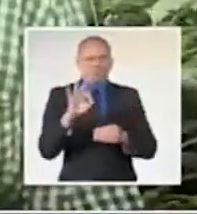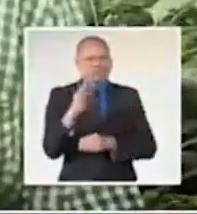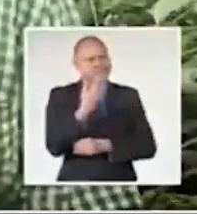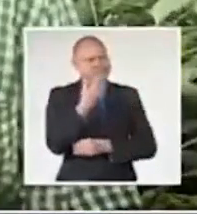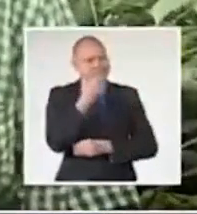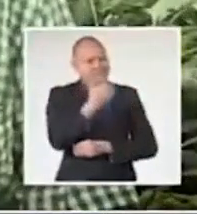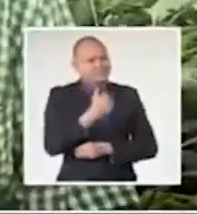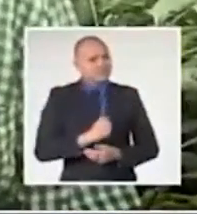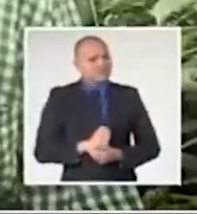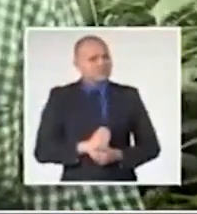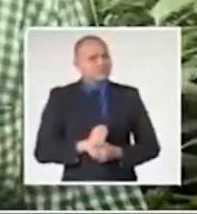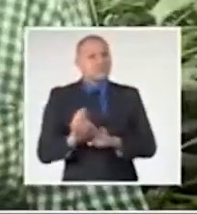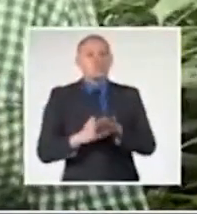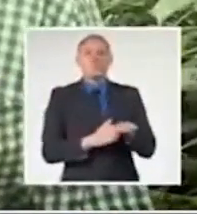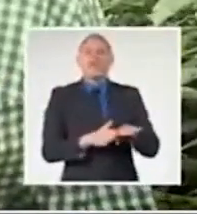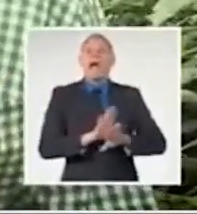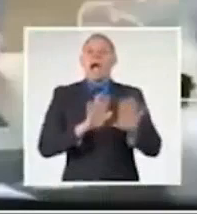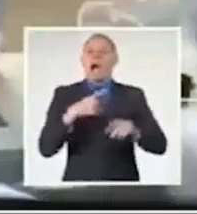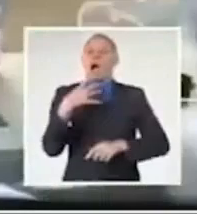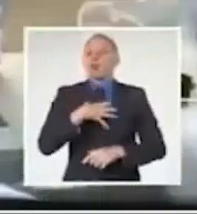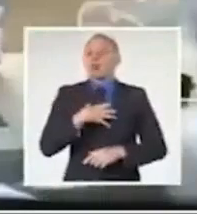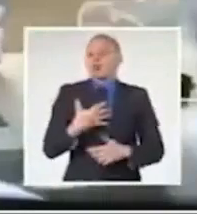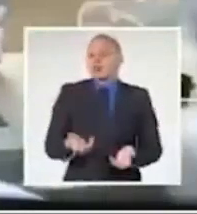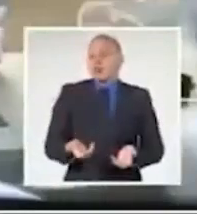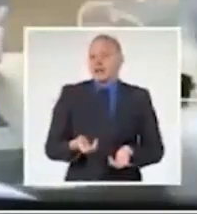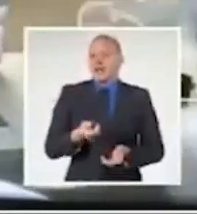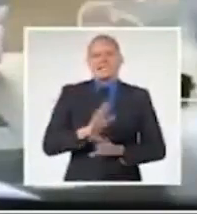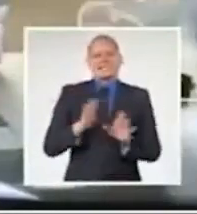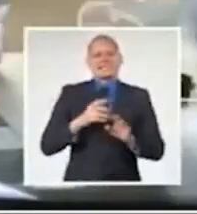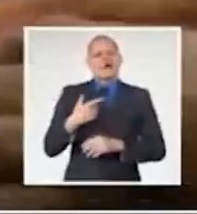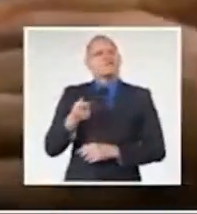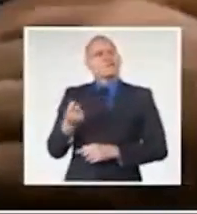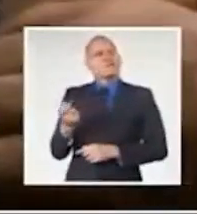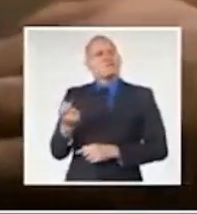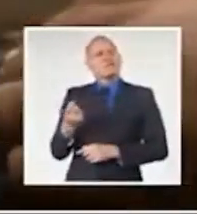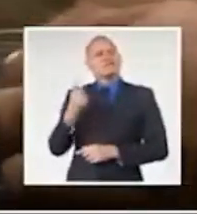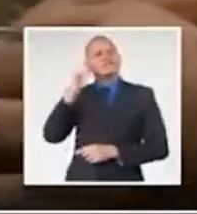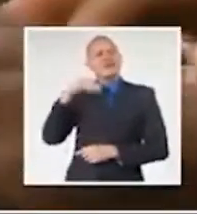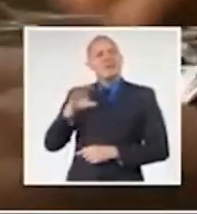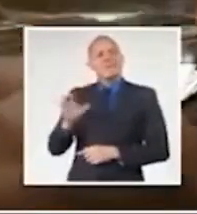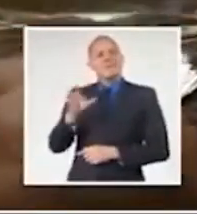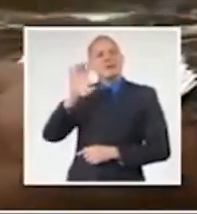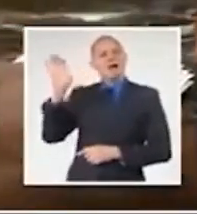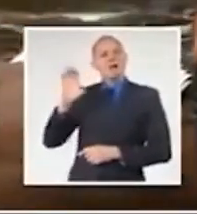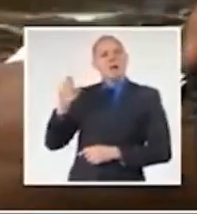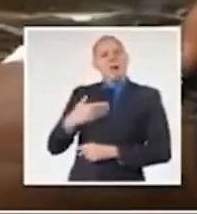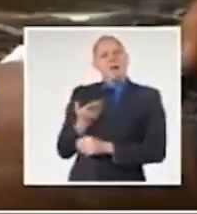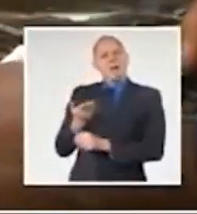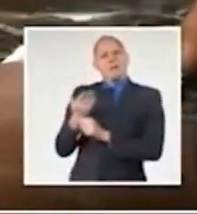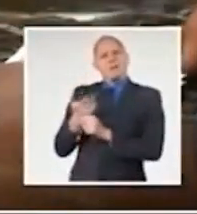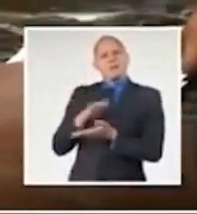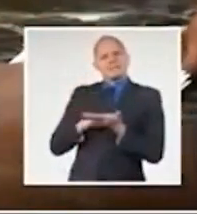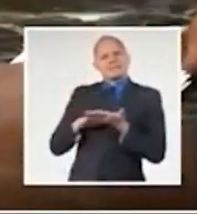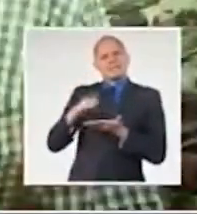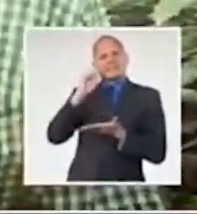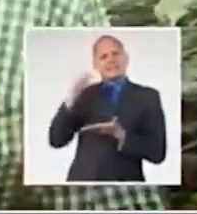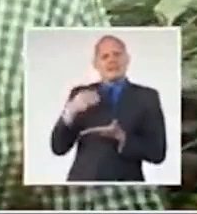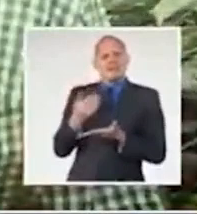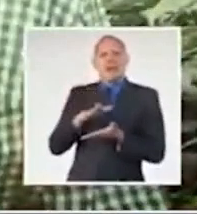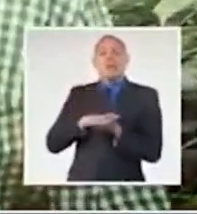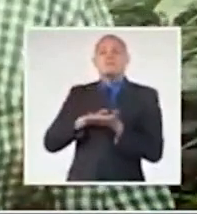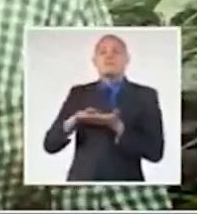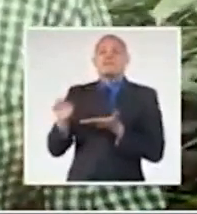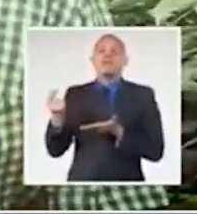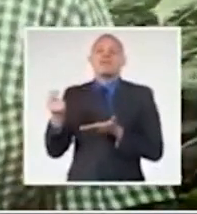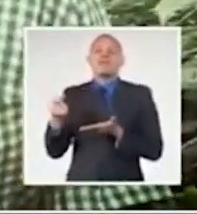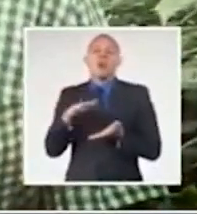en un banco que nosotros podemos solicitar créditos con muy pocos intereses el 1.5 de